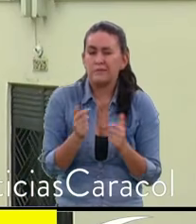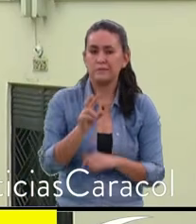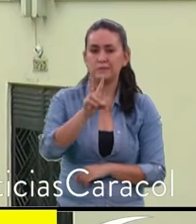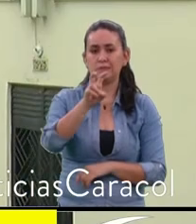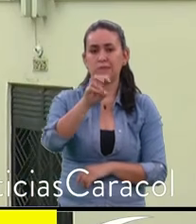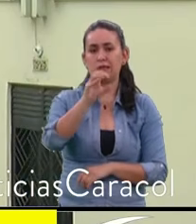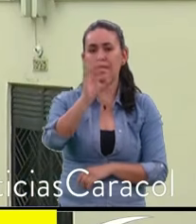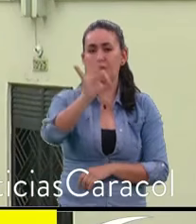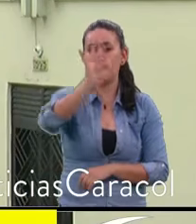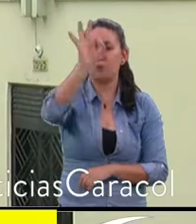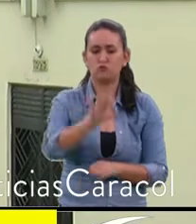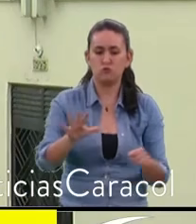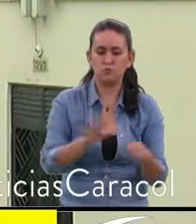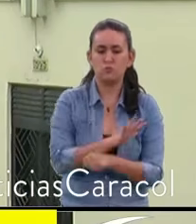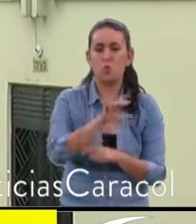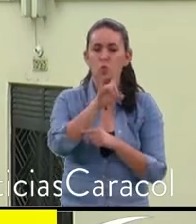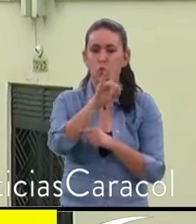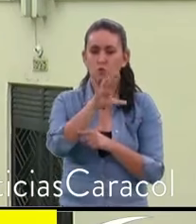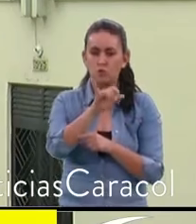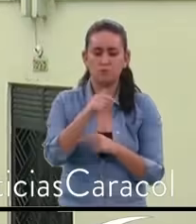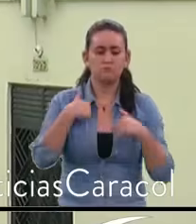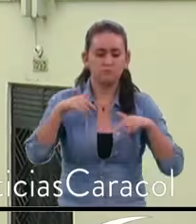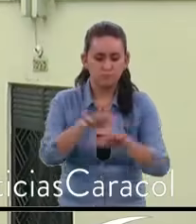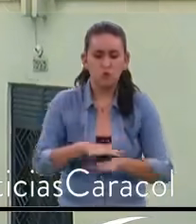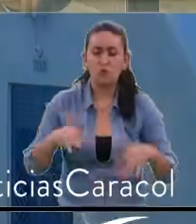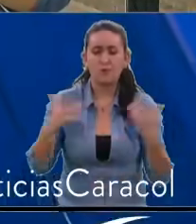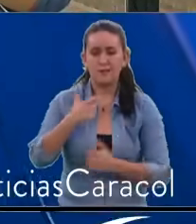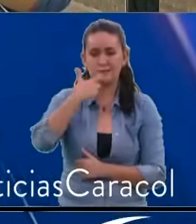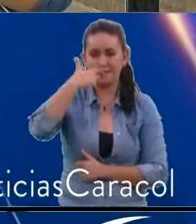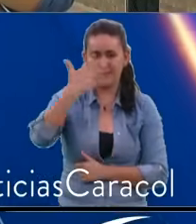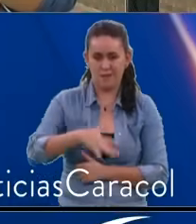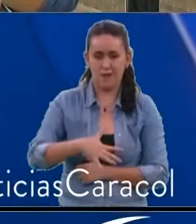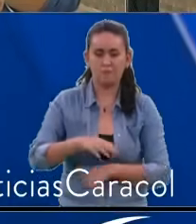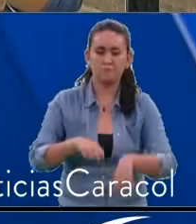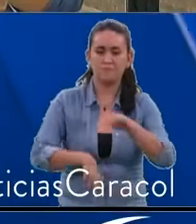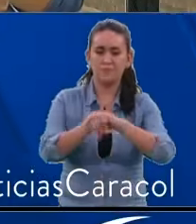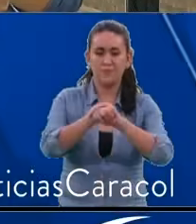ocupación de camas UCI. Esta es la información desde Sincelejo, María José Martínez, Noticias Caracol.